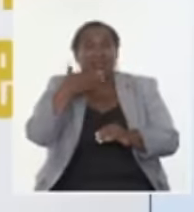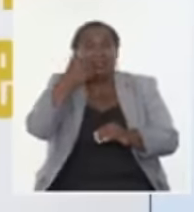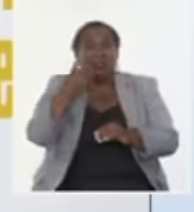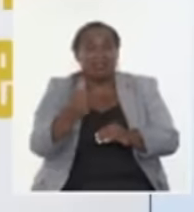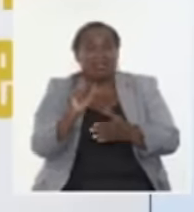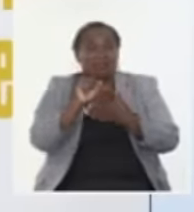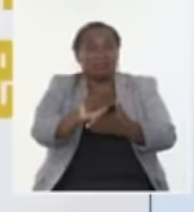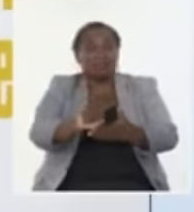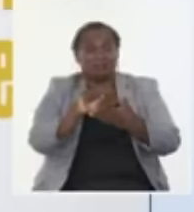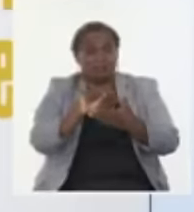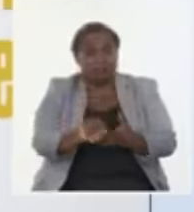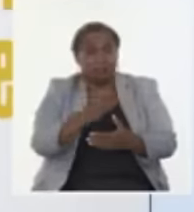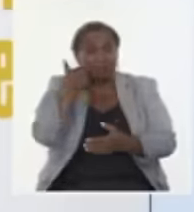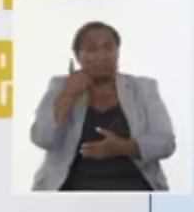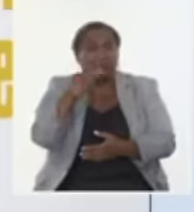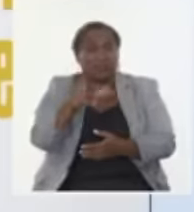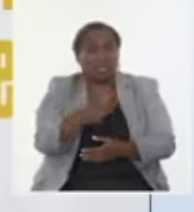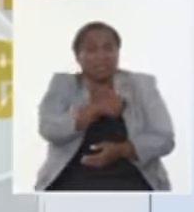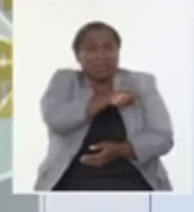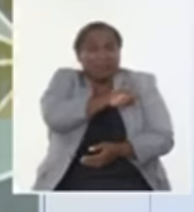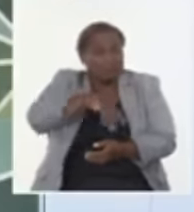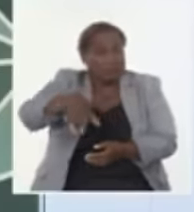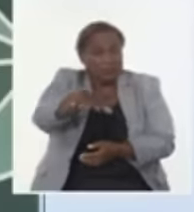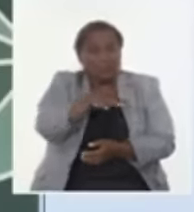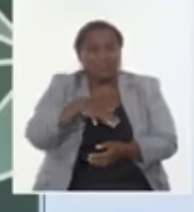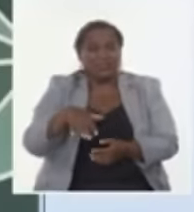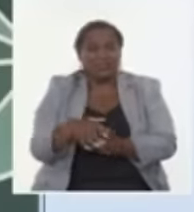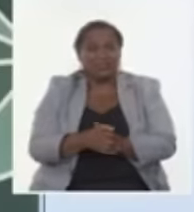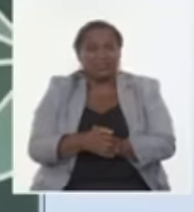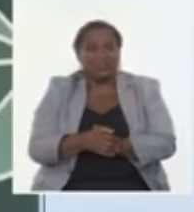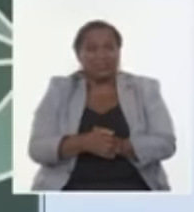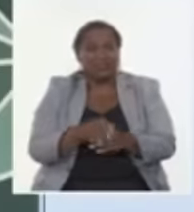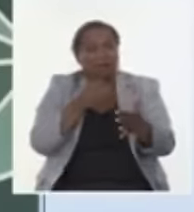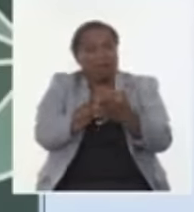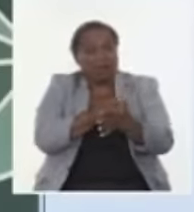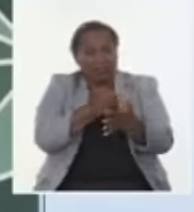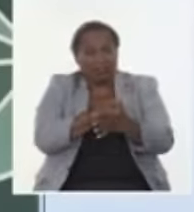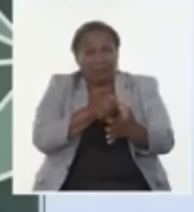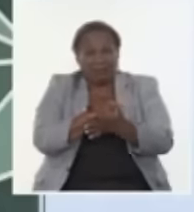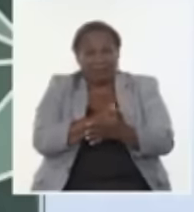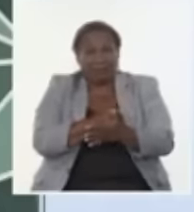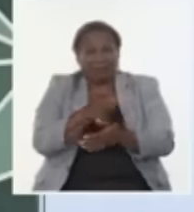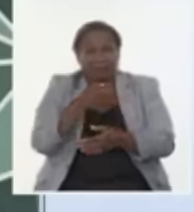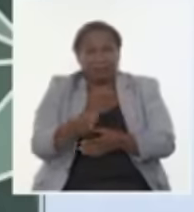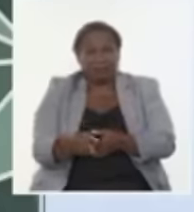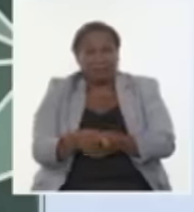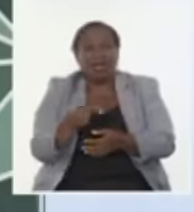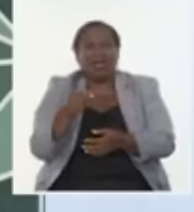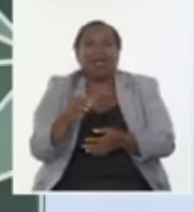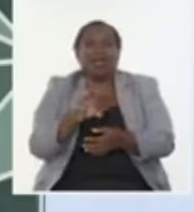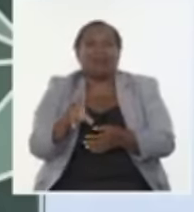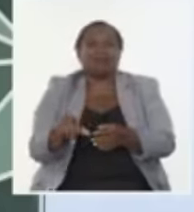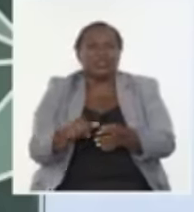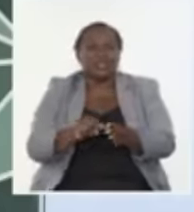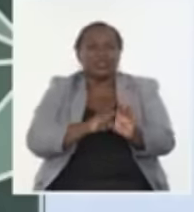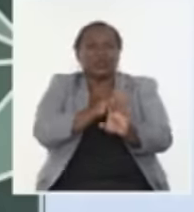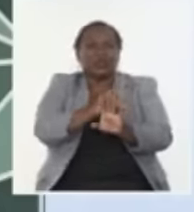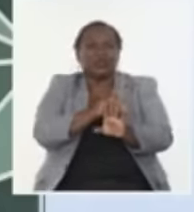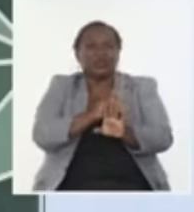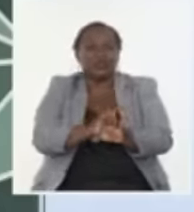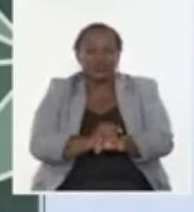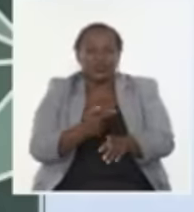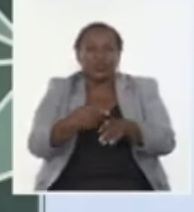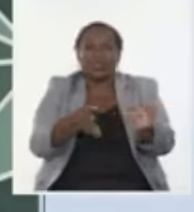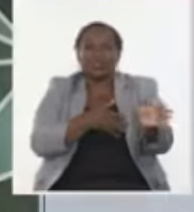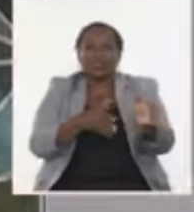servicios vitales a la población, y el enfrentamiento al delito, la corrupción, las